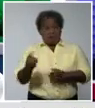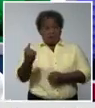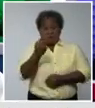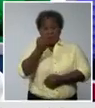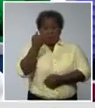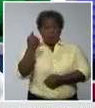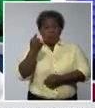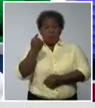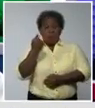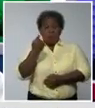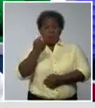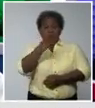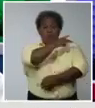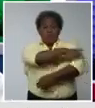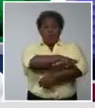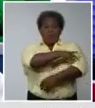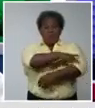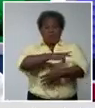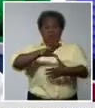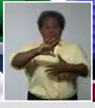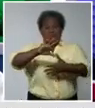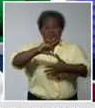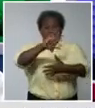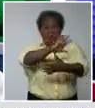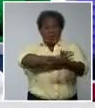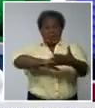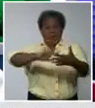de las Américas que ha sido,